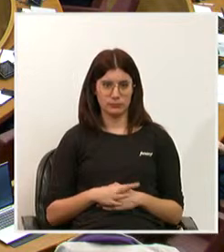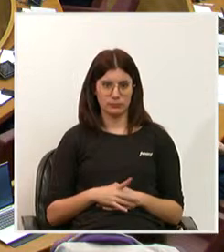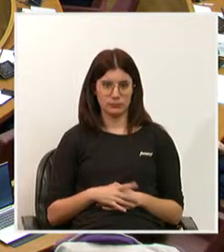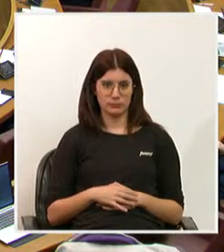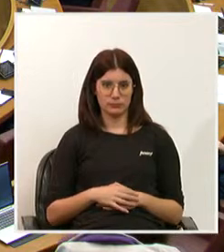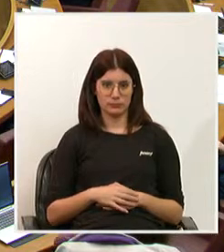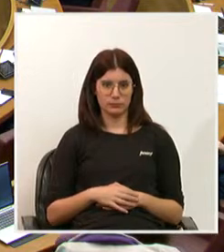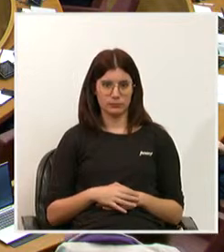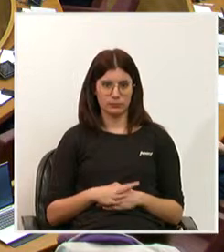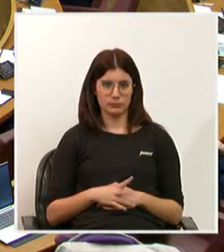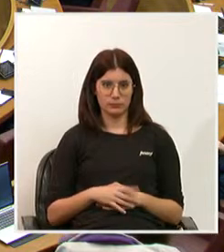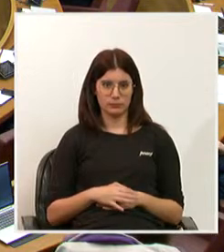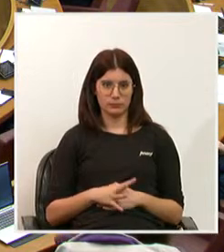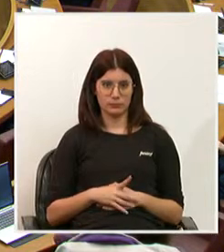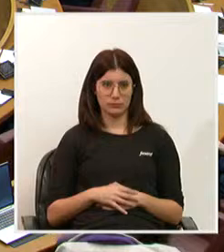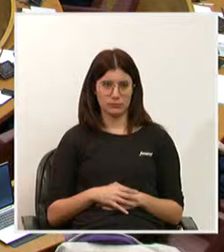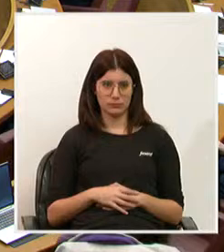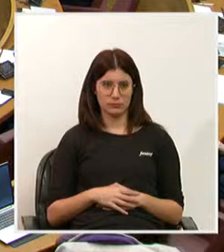Pascual